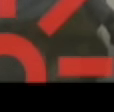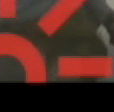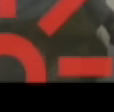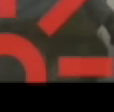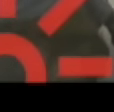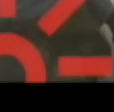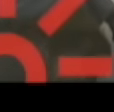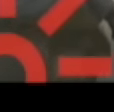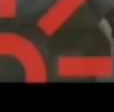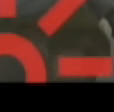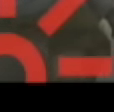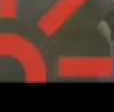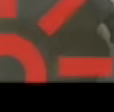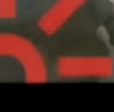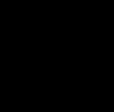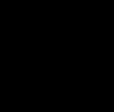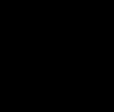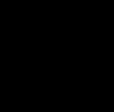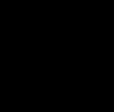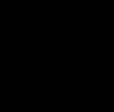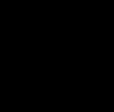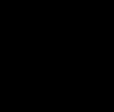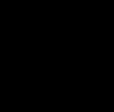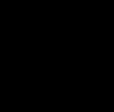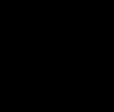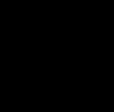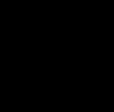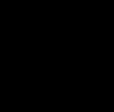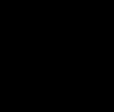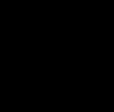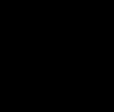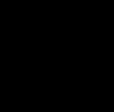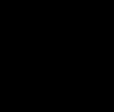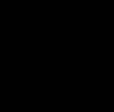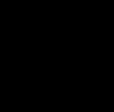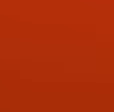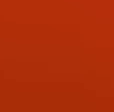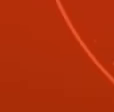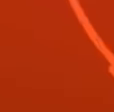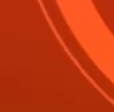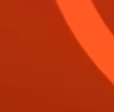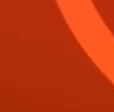whatsapp gratis y el mejor entretenimiento porque claro te da más